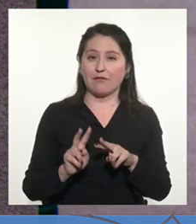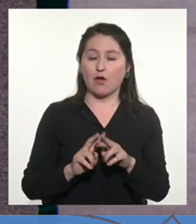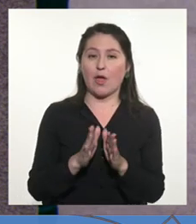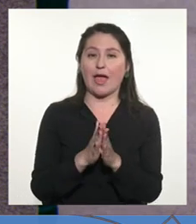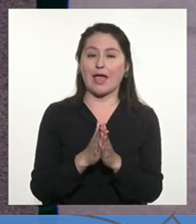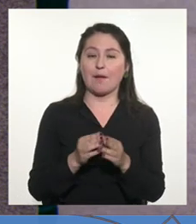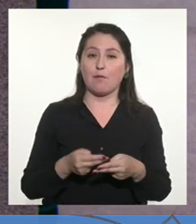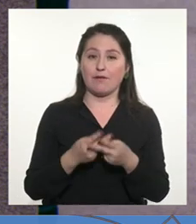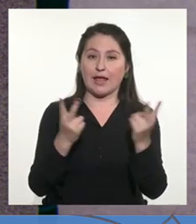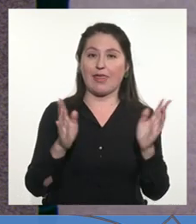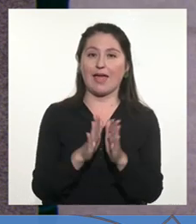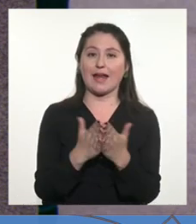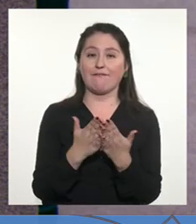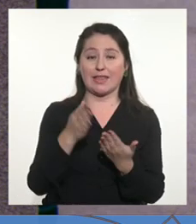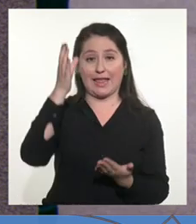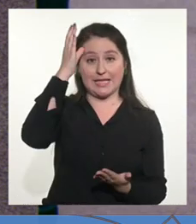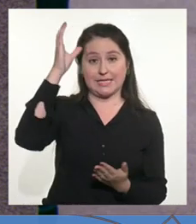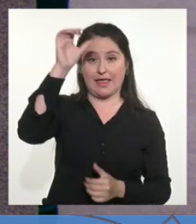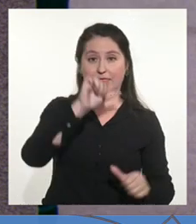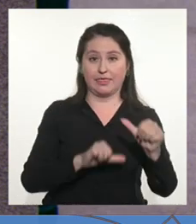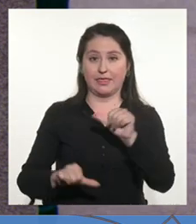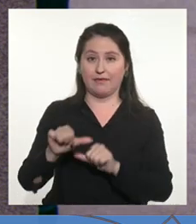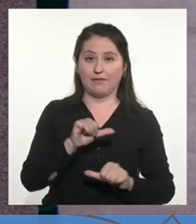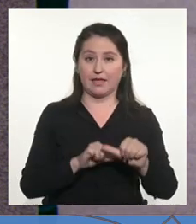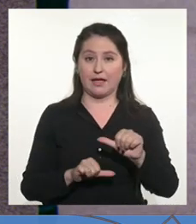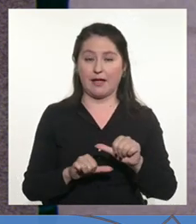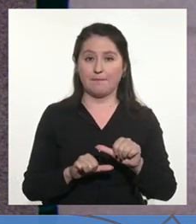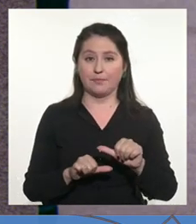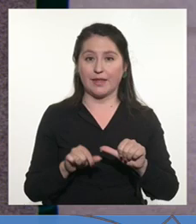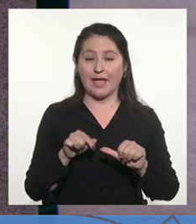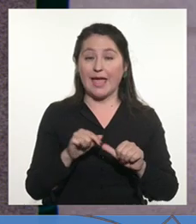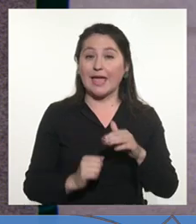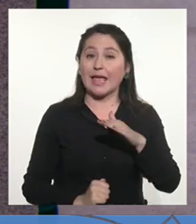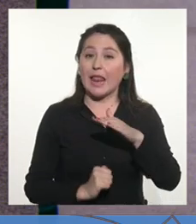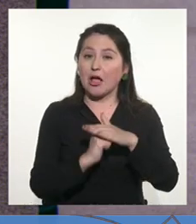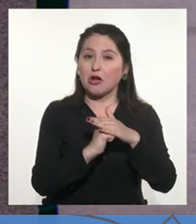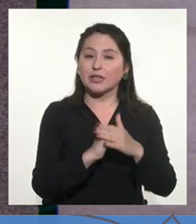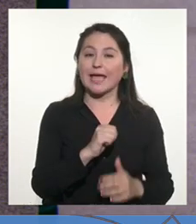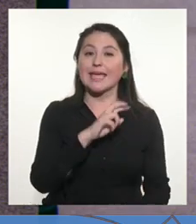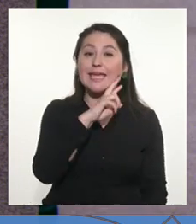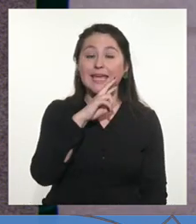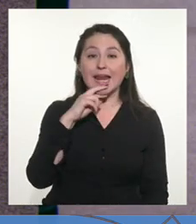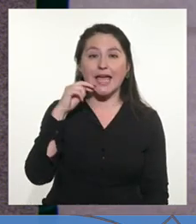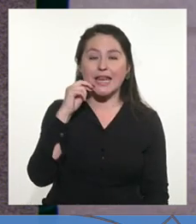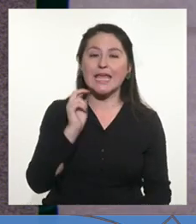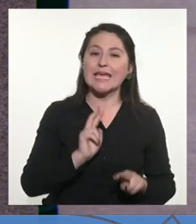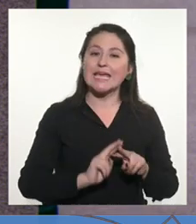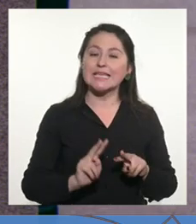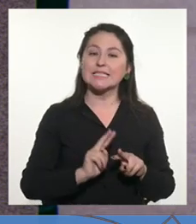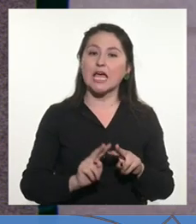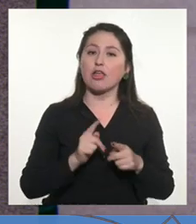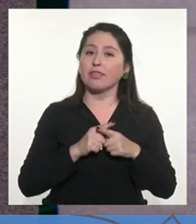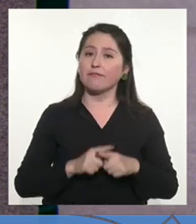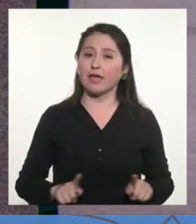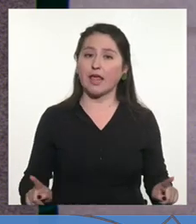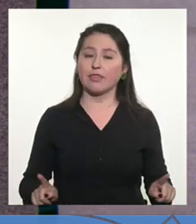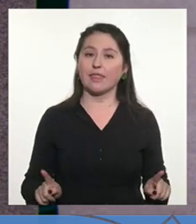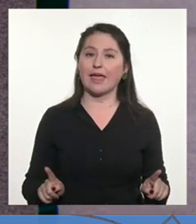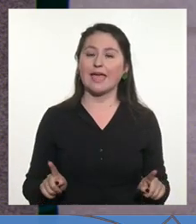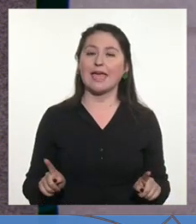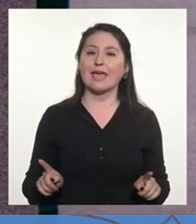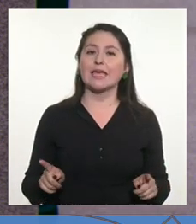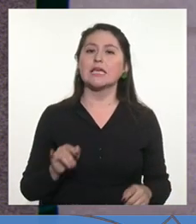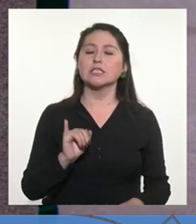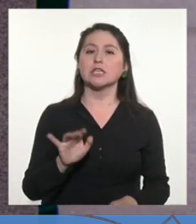científica que señala que los ministros de corte de la corte suprema israelí hacen fallo distinto en función de si han tomado